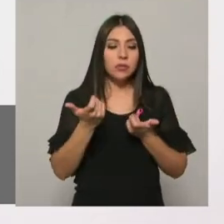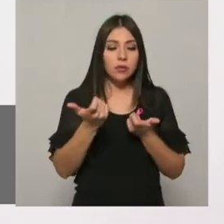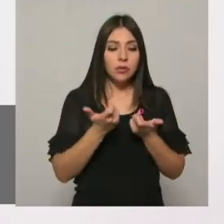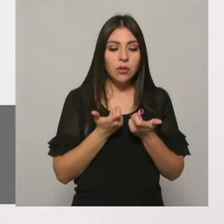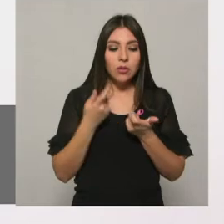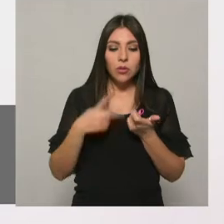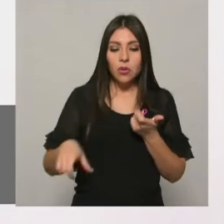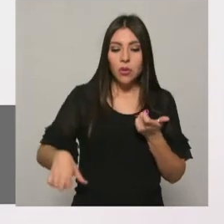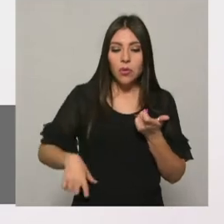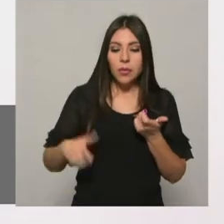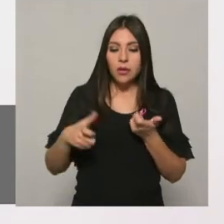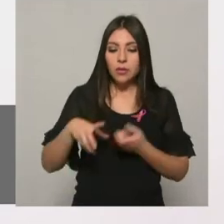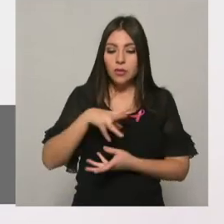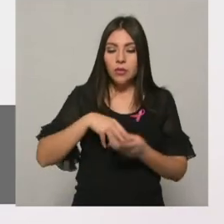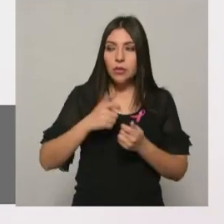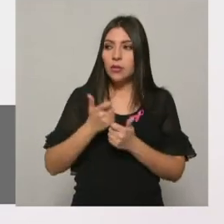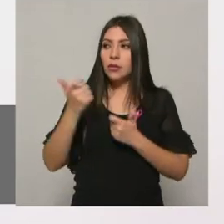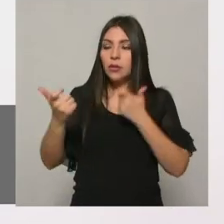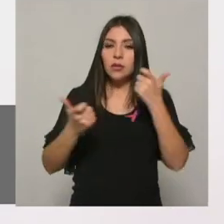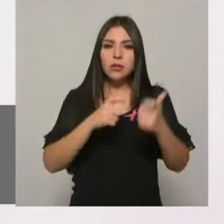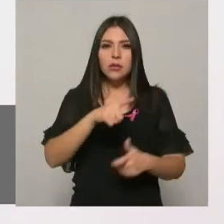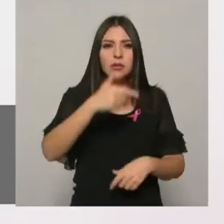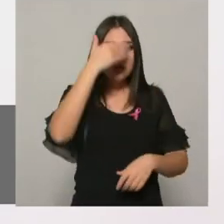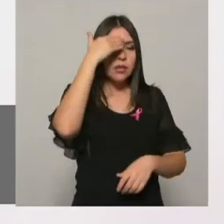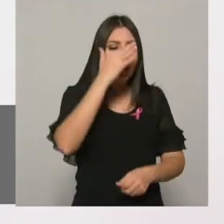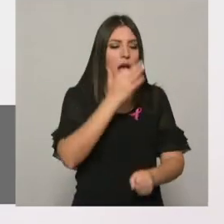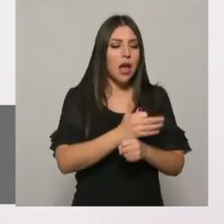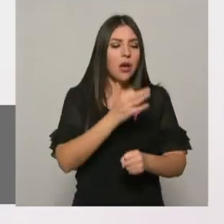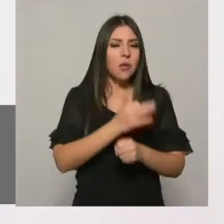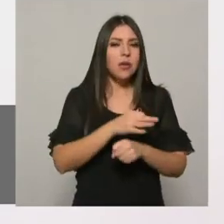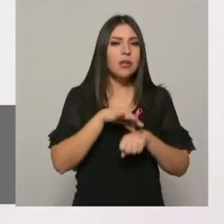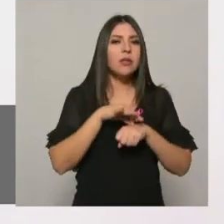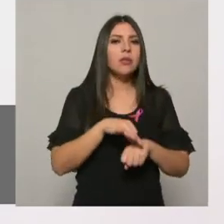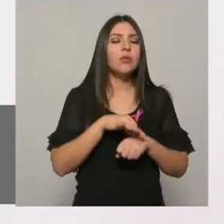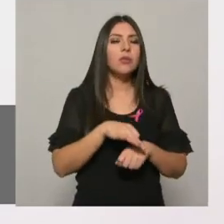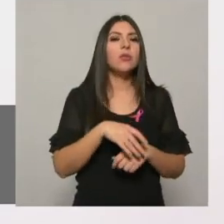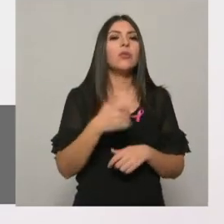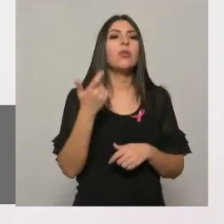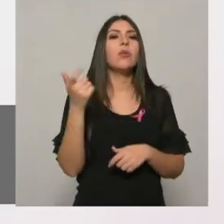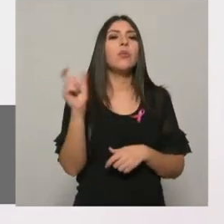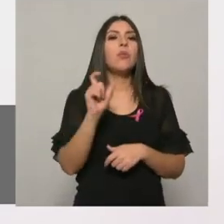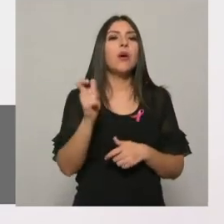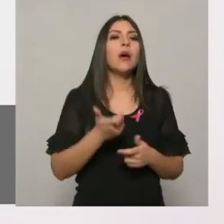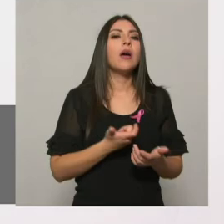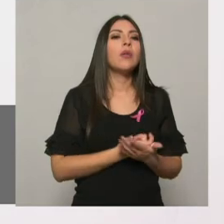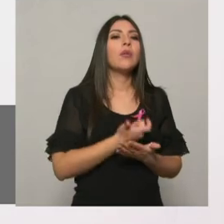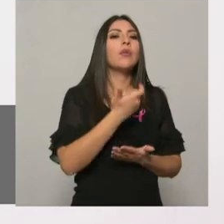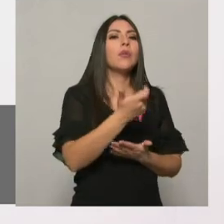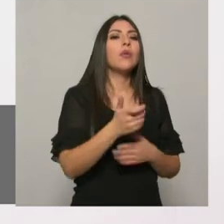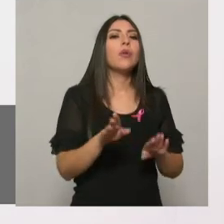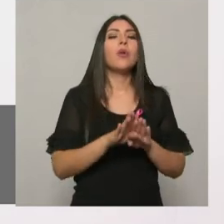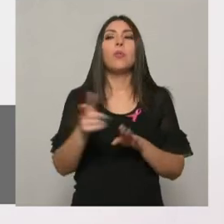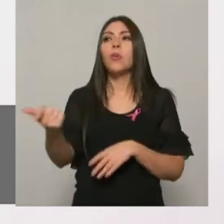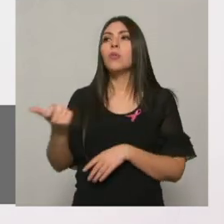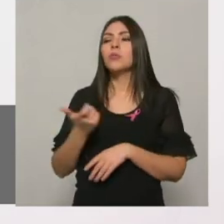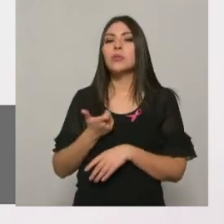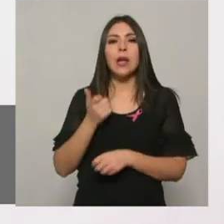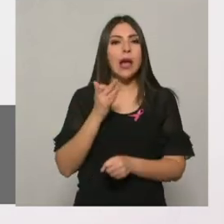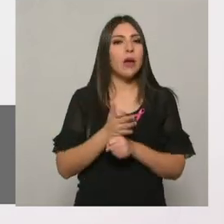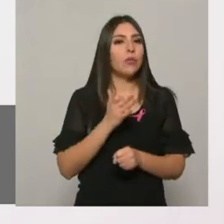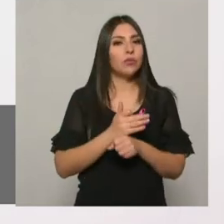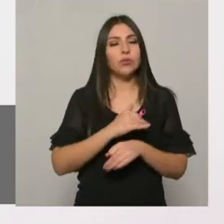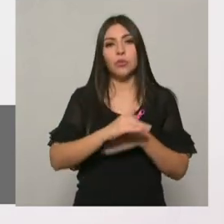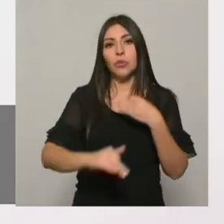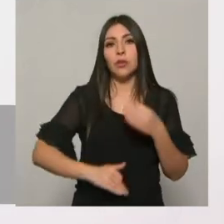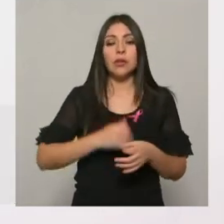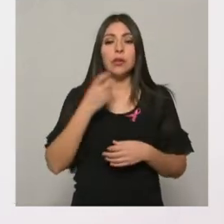un gobierno, todo el mundo podemos saber en tiempo real cuándo lo haces, a quién le pagas, cómo lo recibes. Entonces dejó de